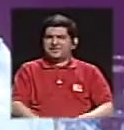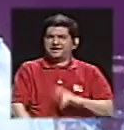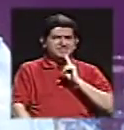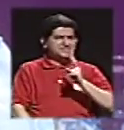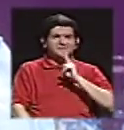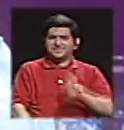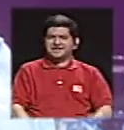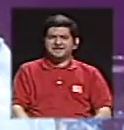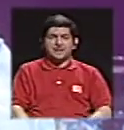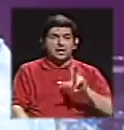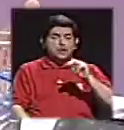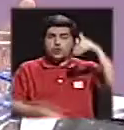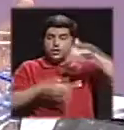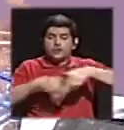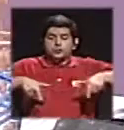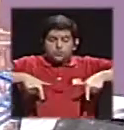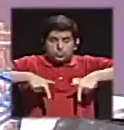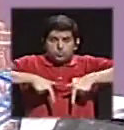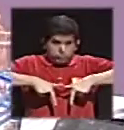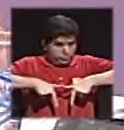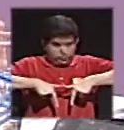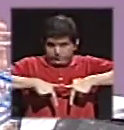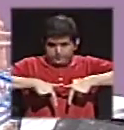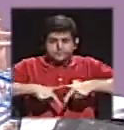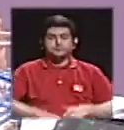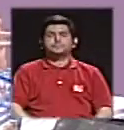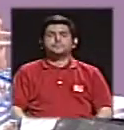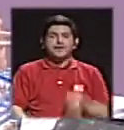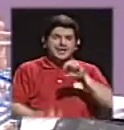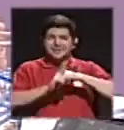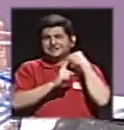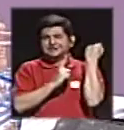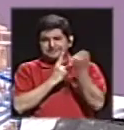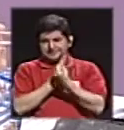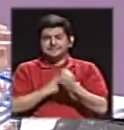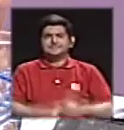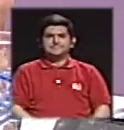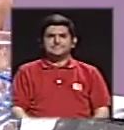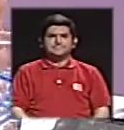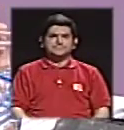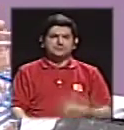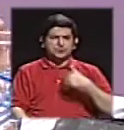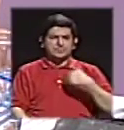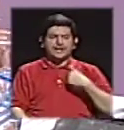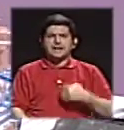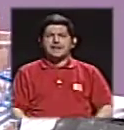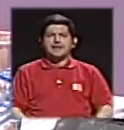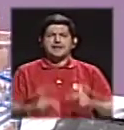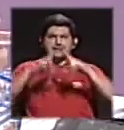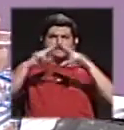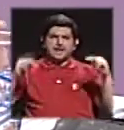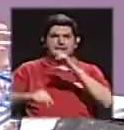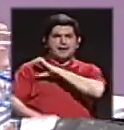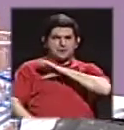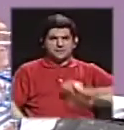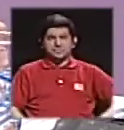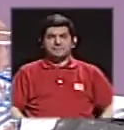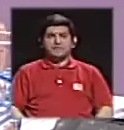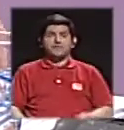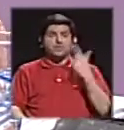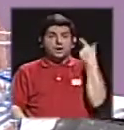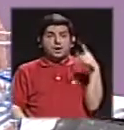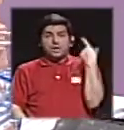realidad porque no están adentro del útero. Entonces se ha llegado en Nicaragua y en El Salvador a un nivel